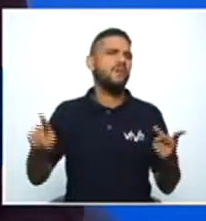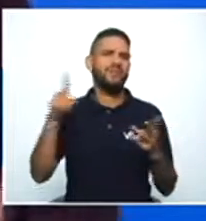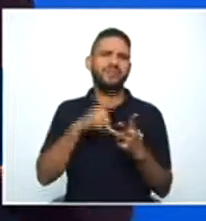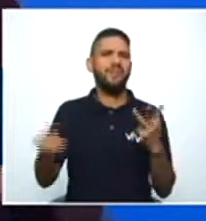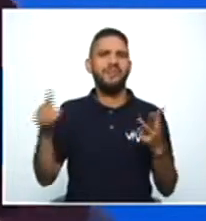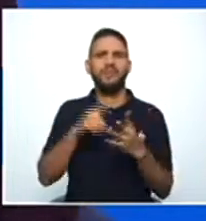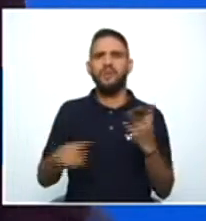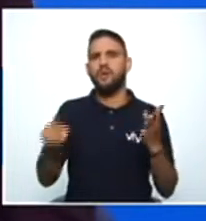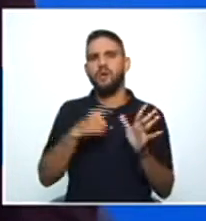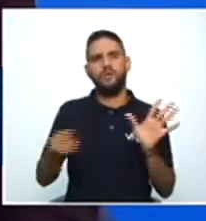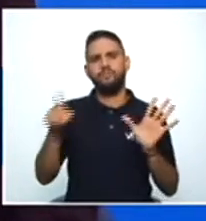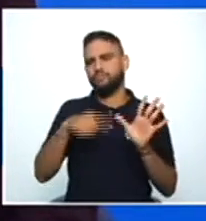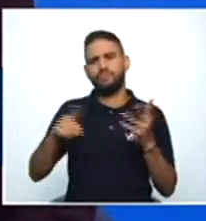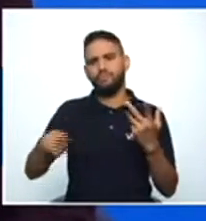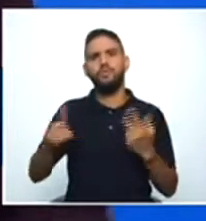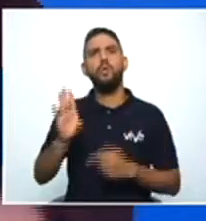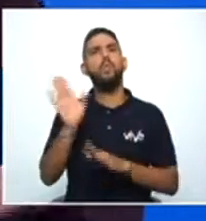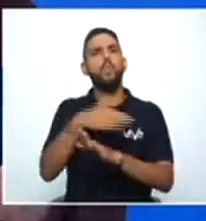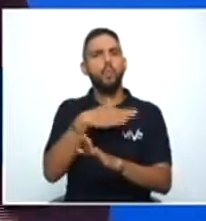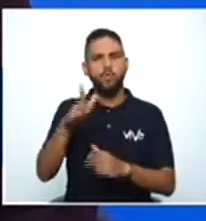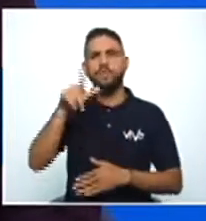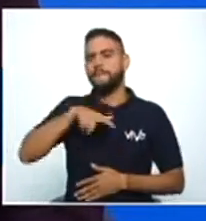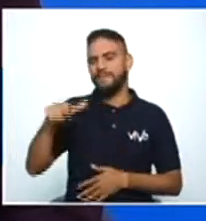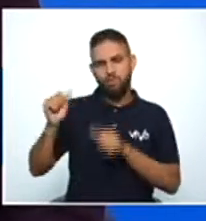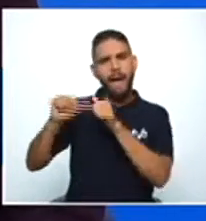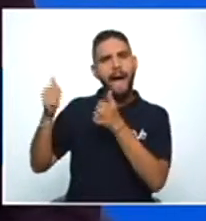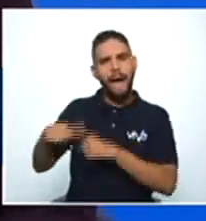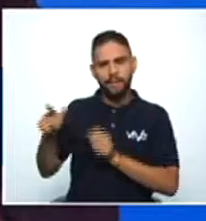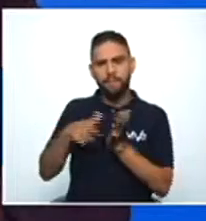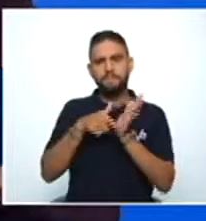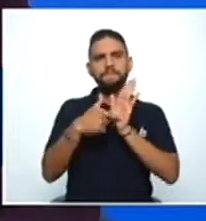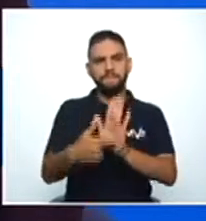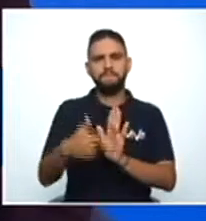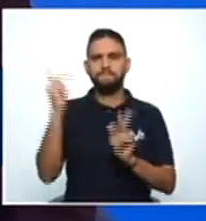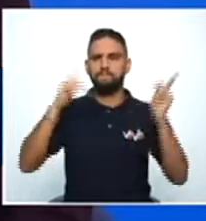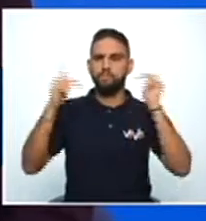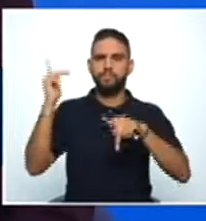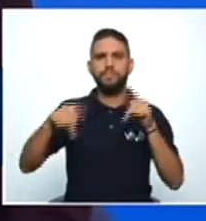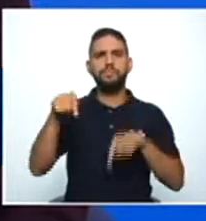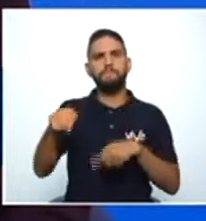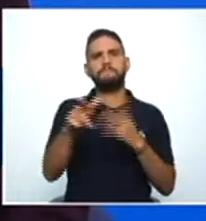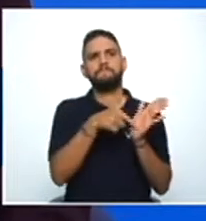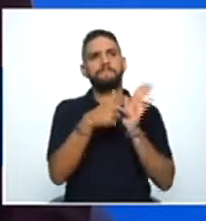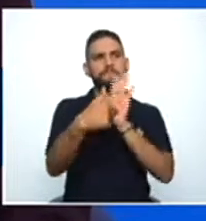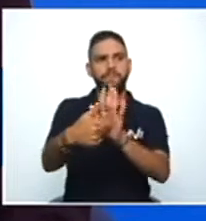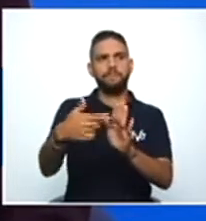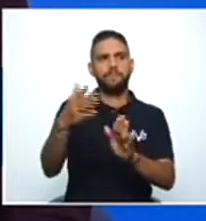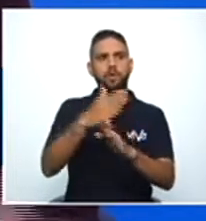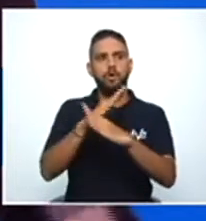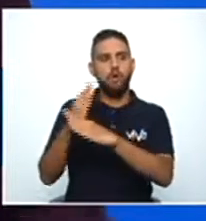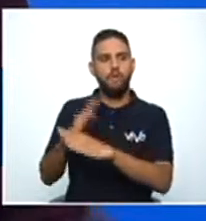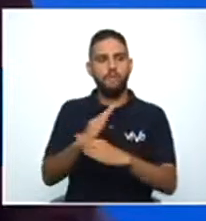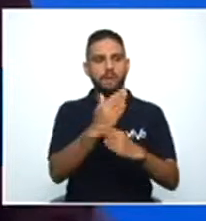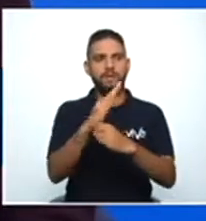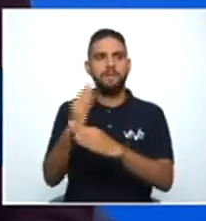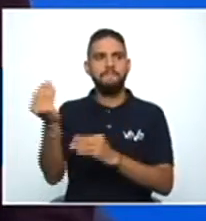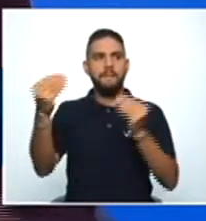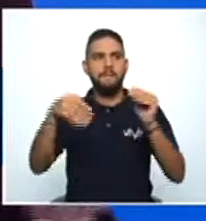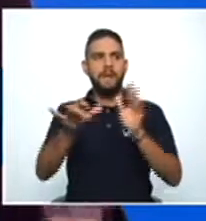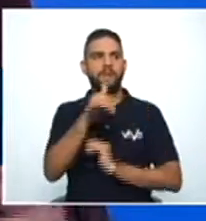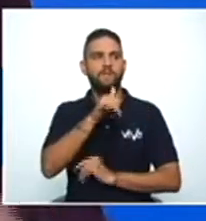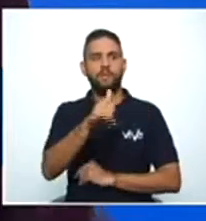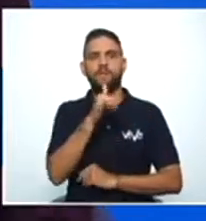sonero clásico el caribe artistas como leonel ruiz que estuvieron allá y compartieron con toda nuestra gente y